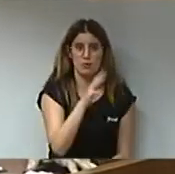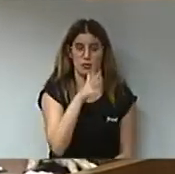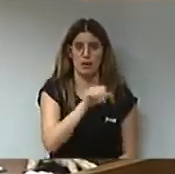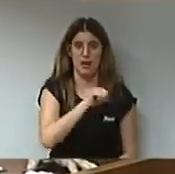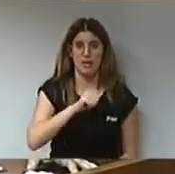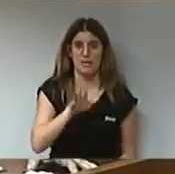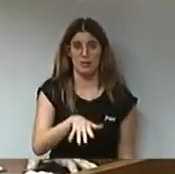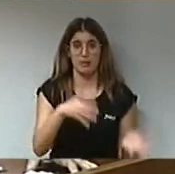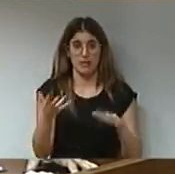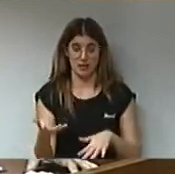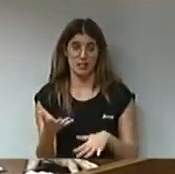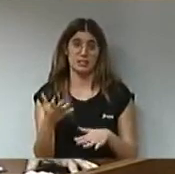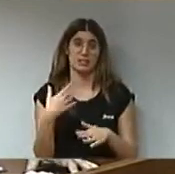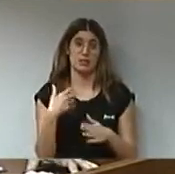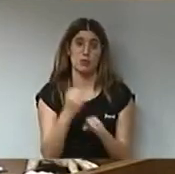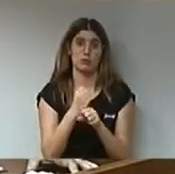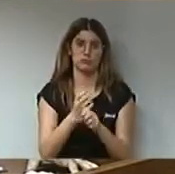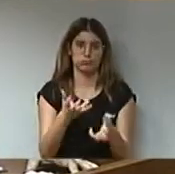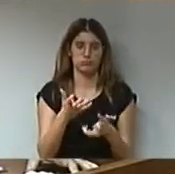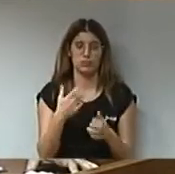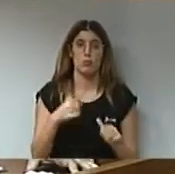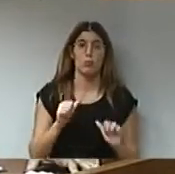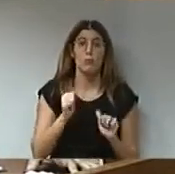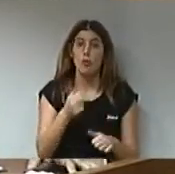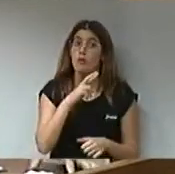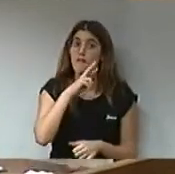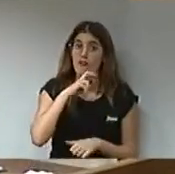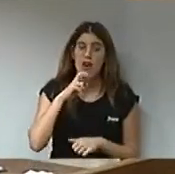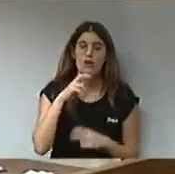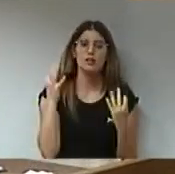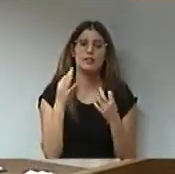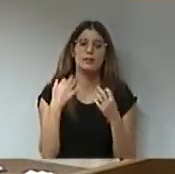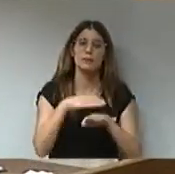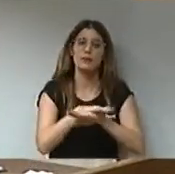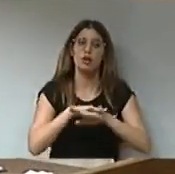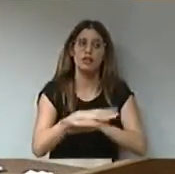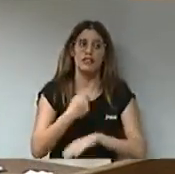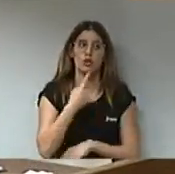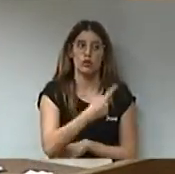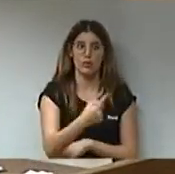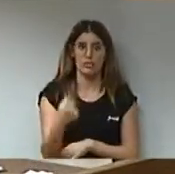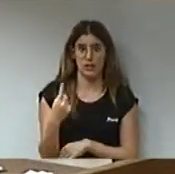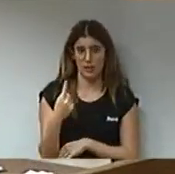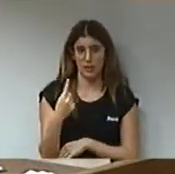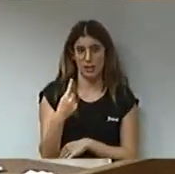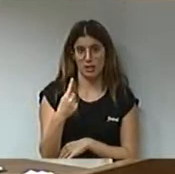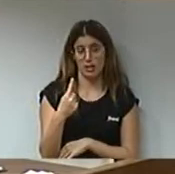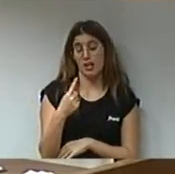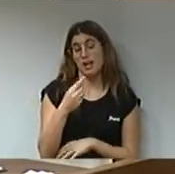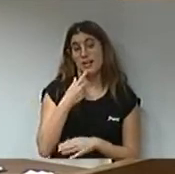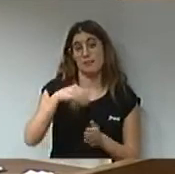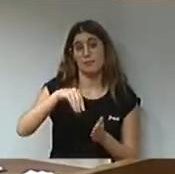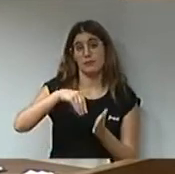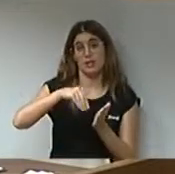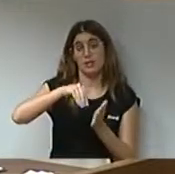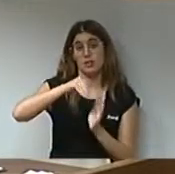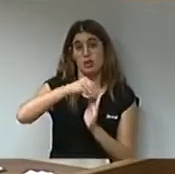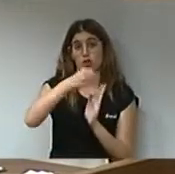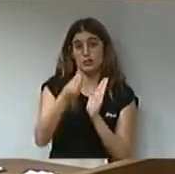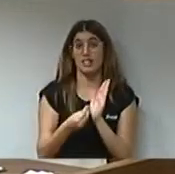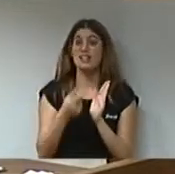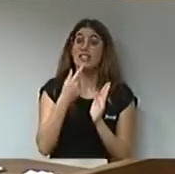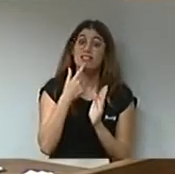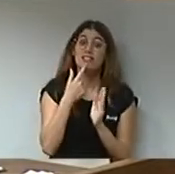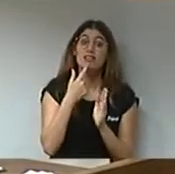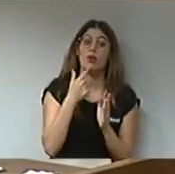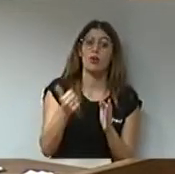encontrar un trabajo. Empecemos a valorar lo que nos dice el Consejo Valencià de la Juventud. Oportunidades, empleo